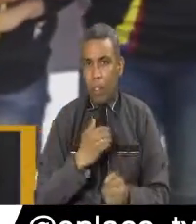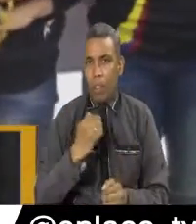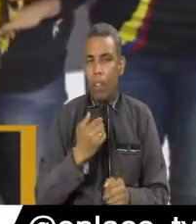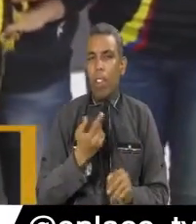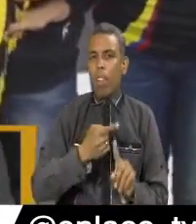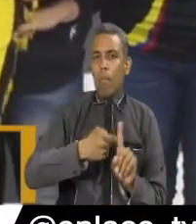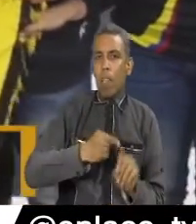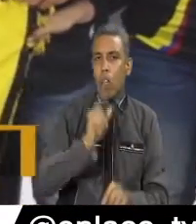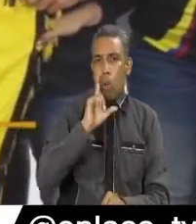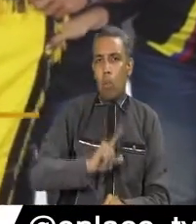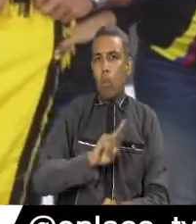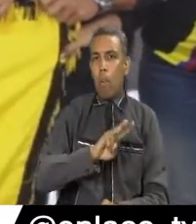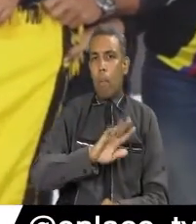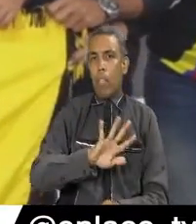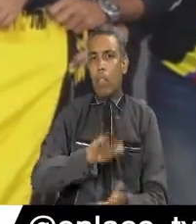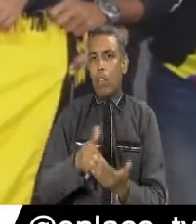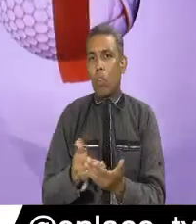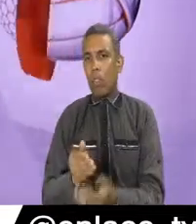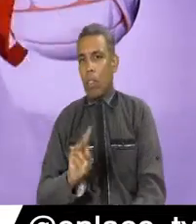30 de julio.